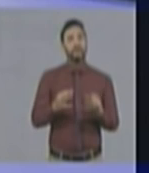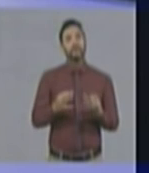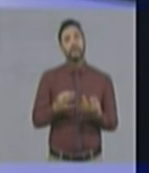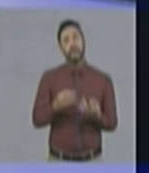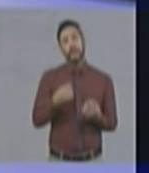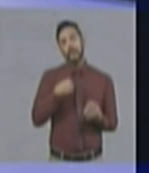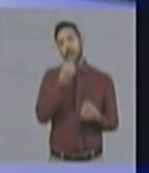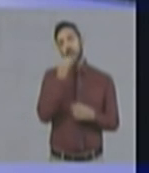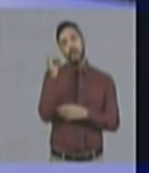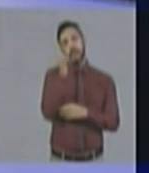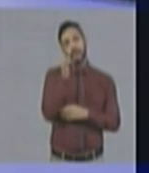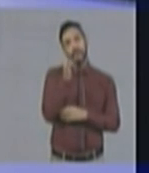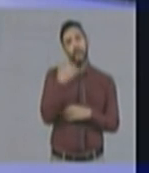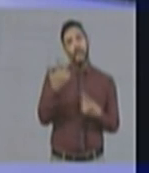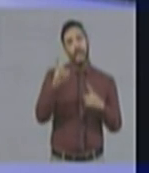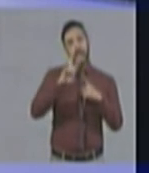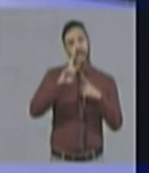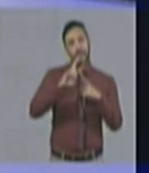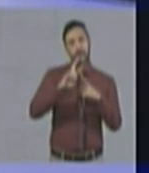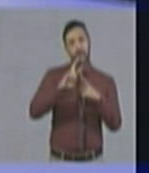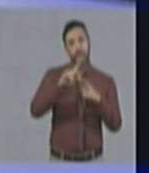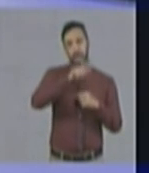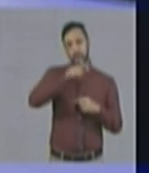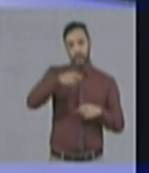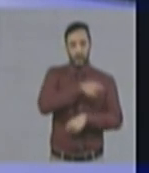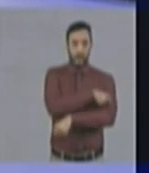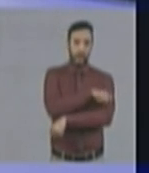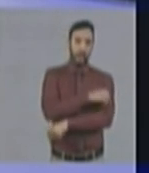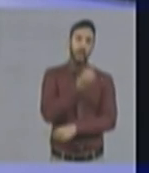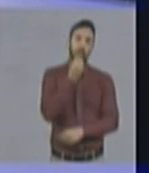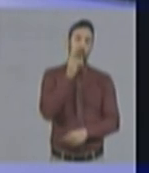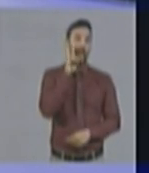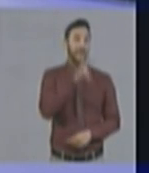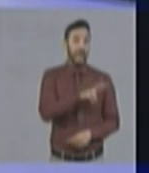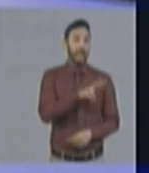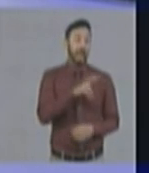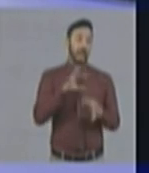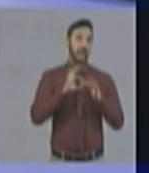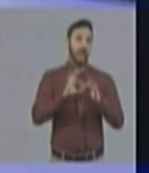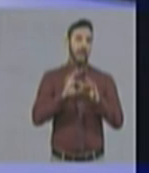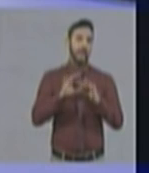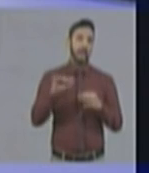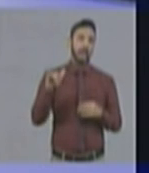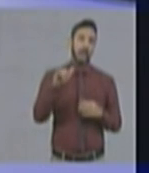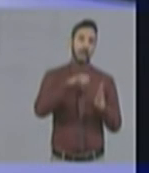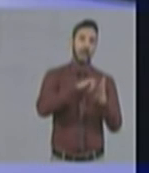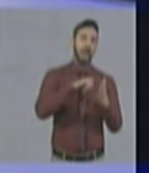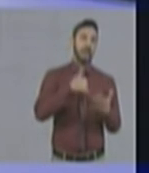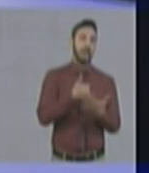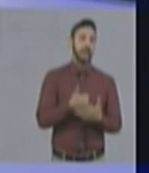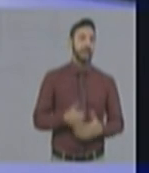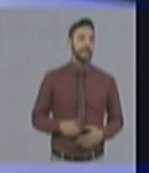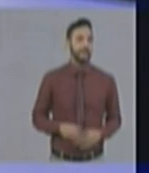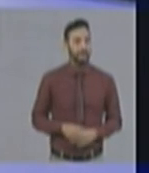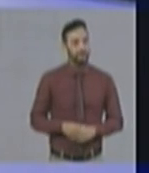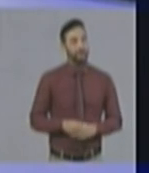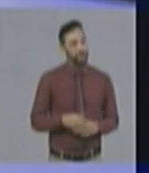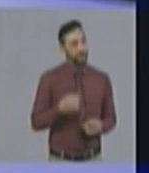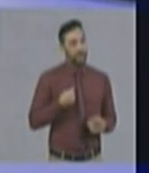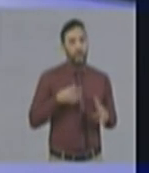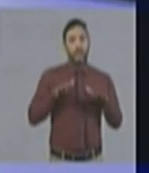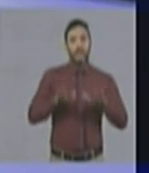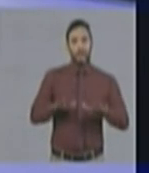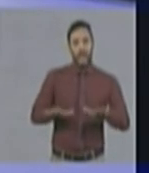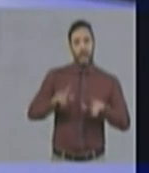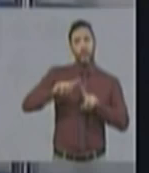logramos captar esas imágenes para que la teleaudiencia pueda observar la magnitud de este lamentable accidente aéreo. Bernardo, te esperamos entonces